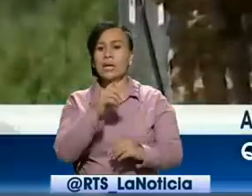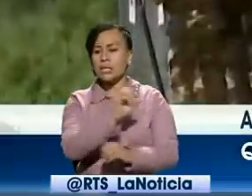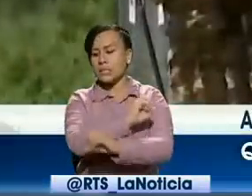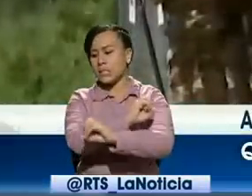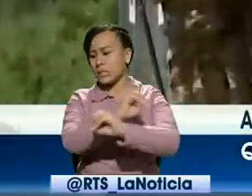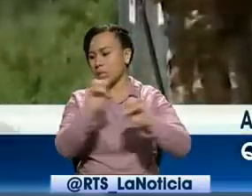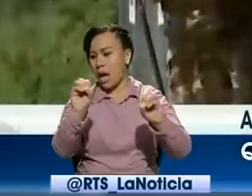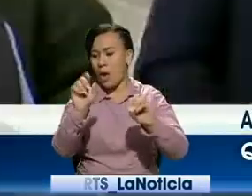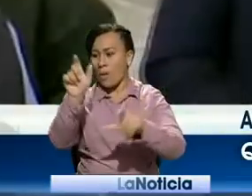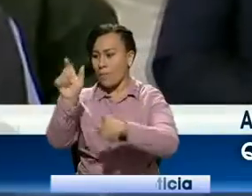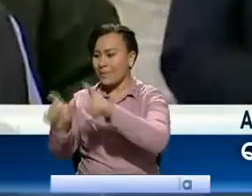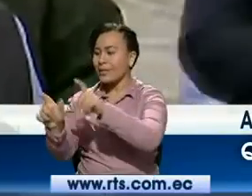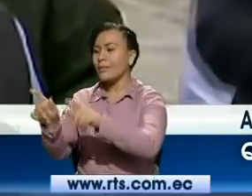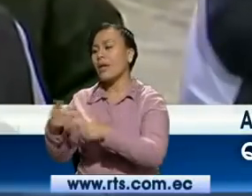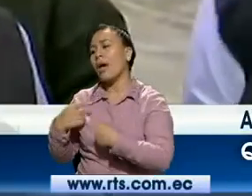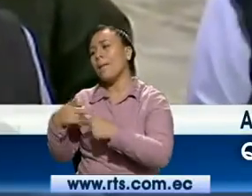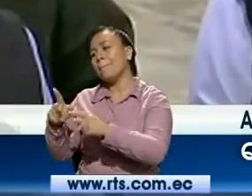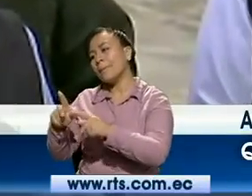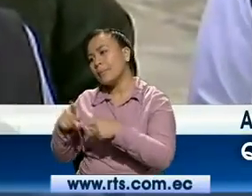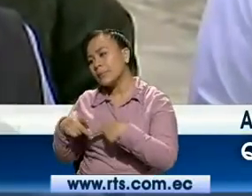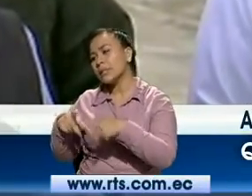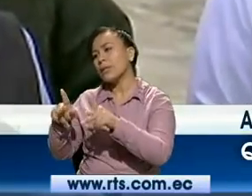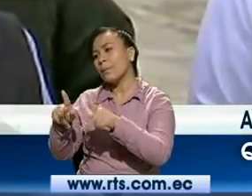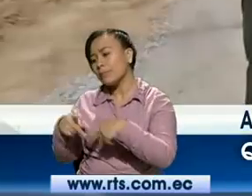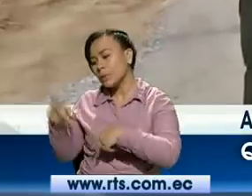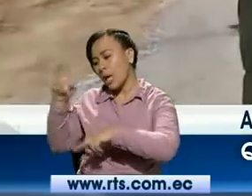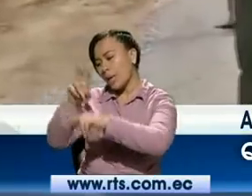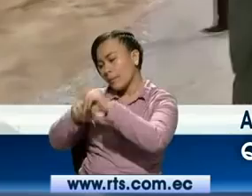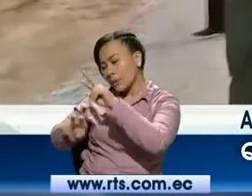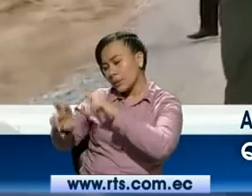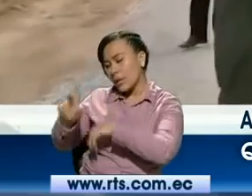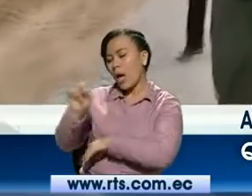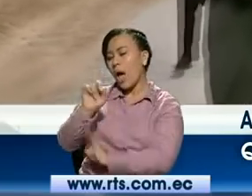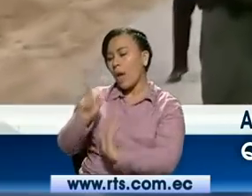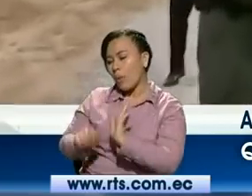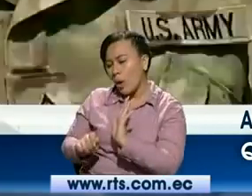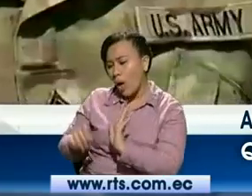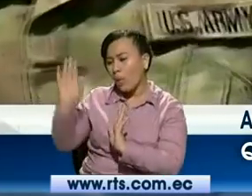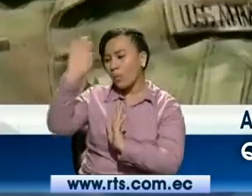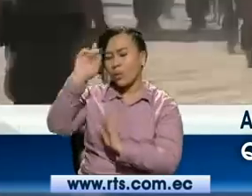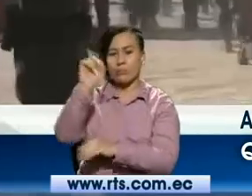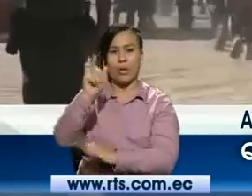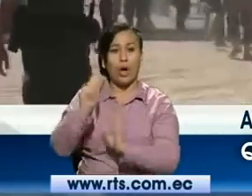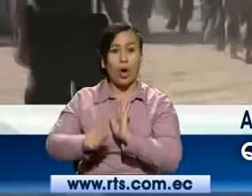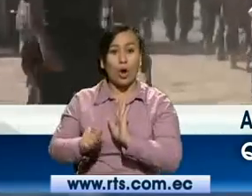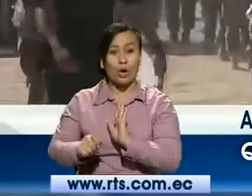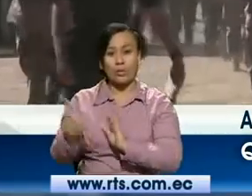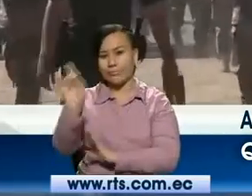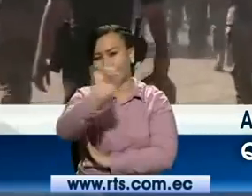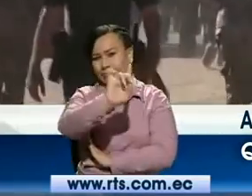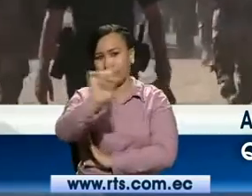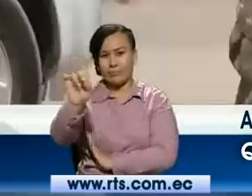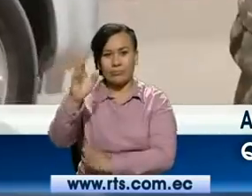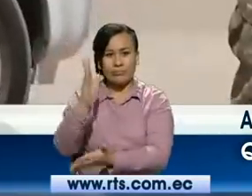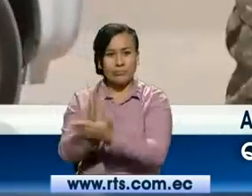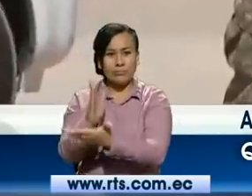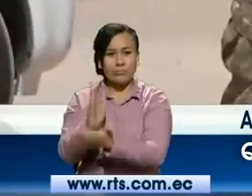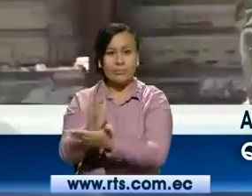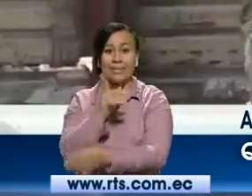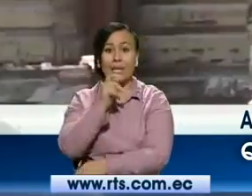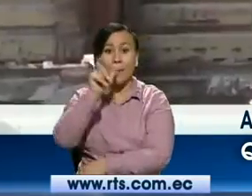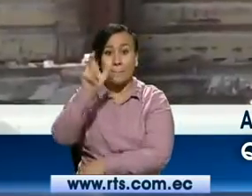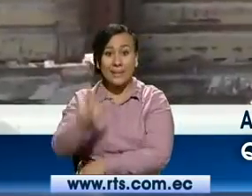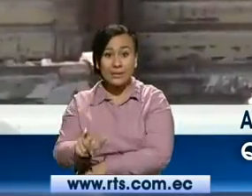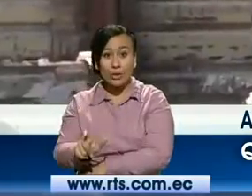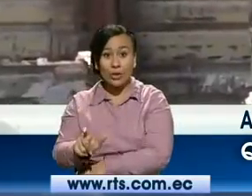tolerancia, bajo la cual se sometía a procedimientos judiciales en una corte federal a aquellas personas que ingresen de